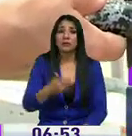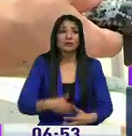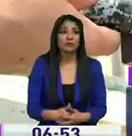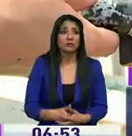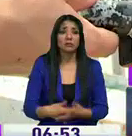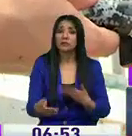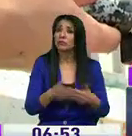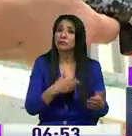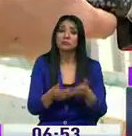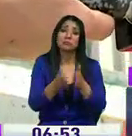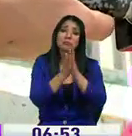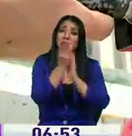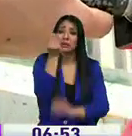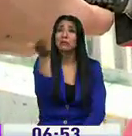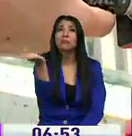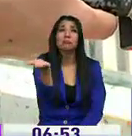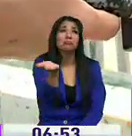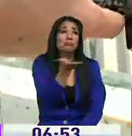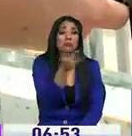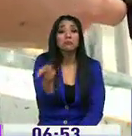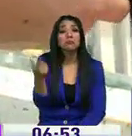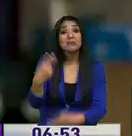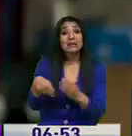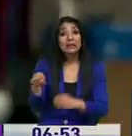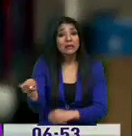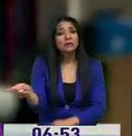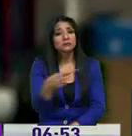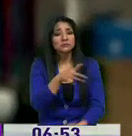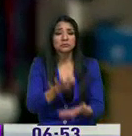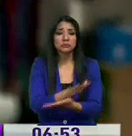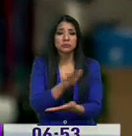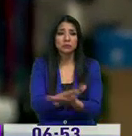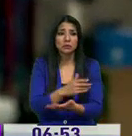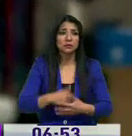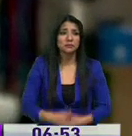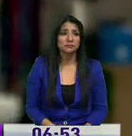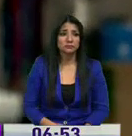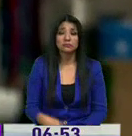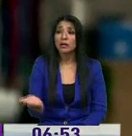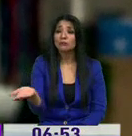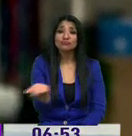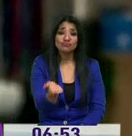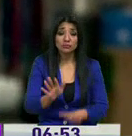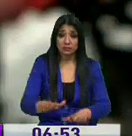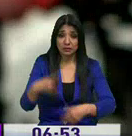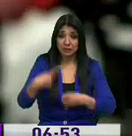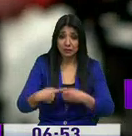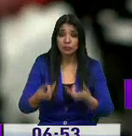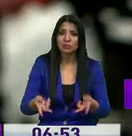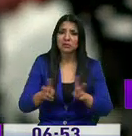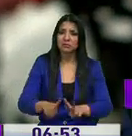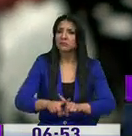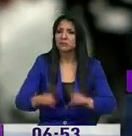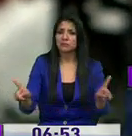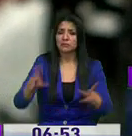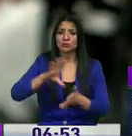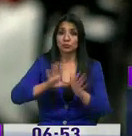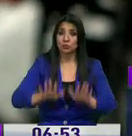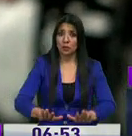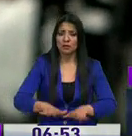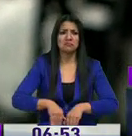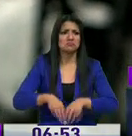mendigan mental y amiga estudia la situación de mendicidad no sólo en quito sino también en otras ciudades ha